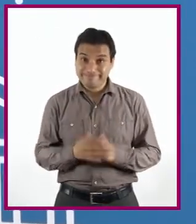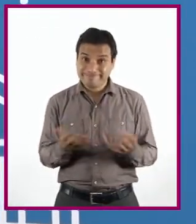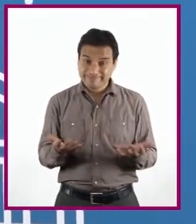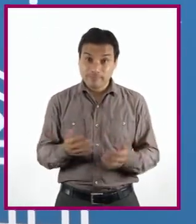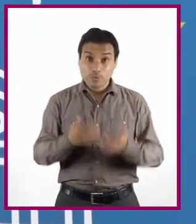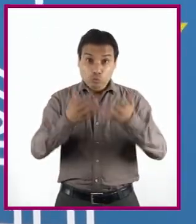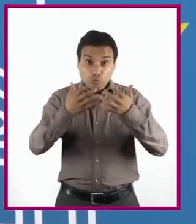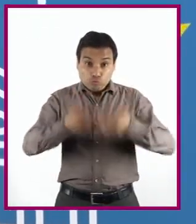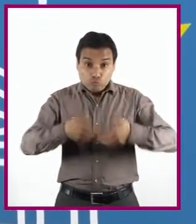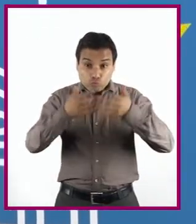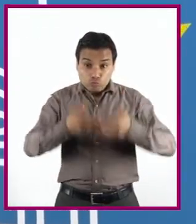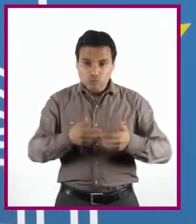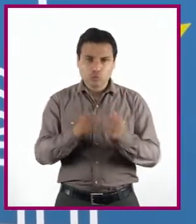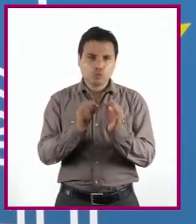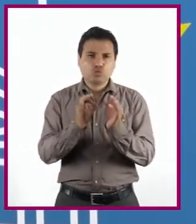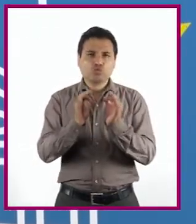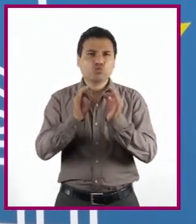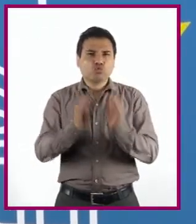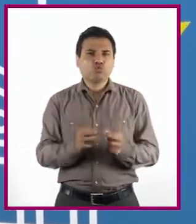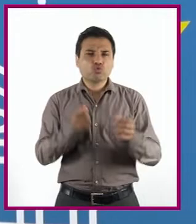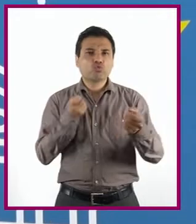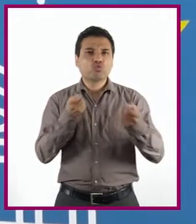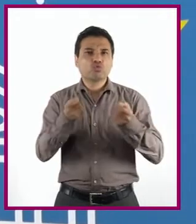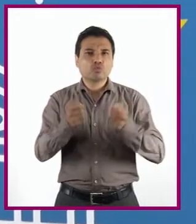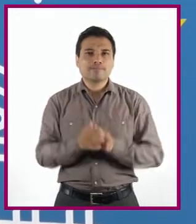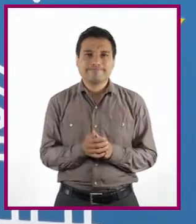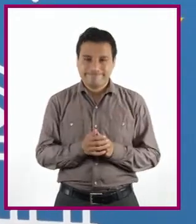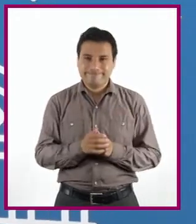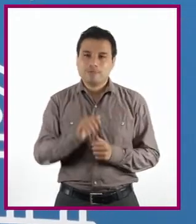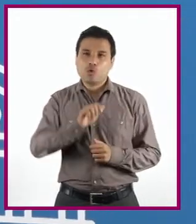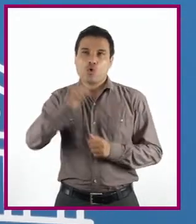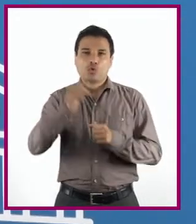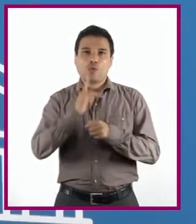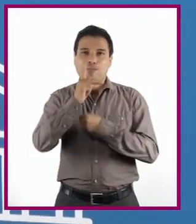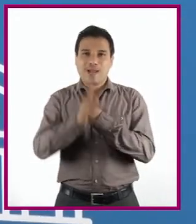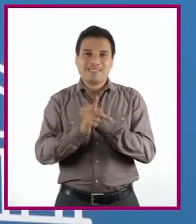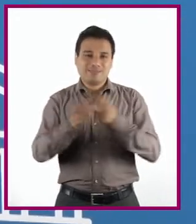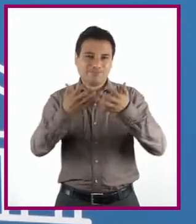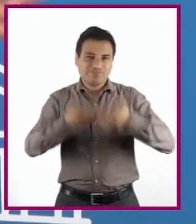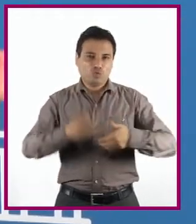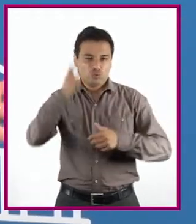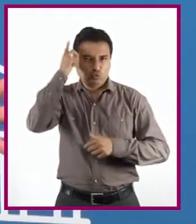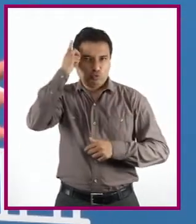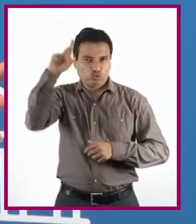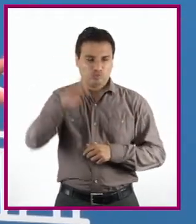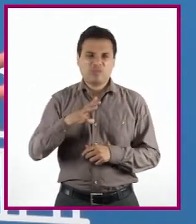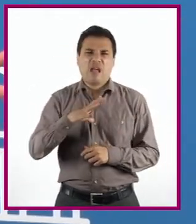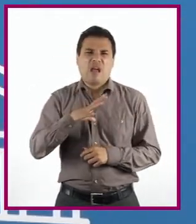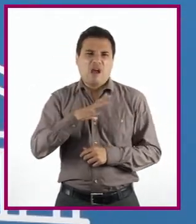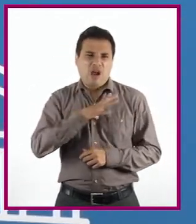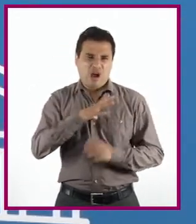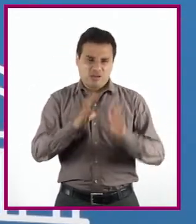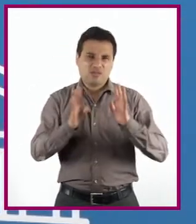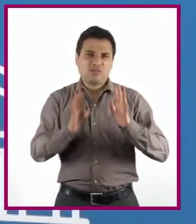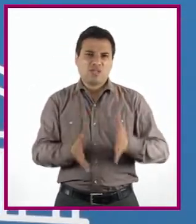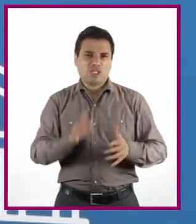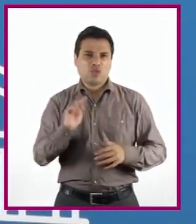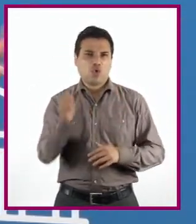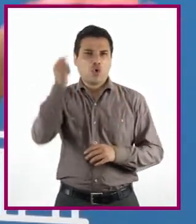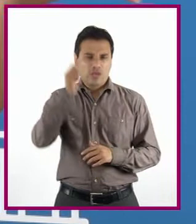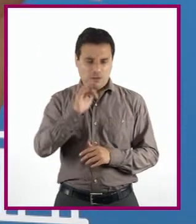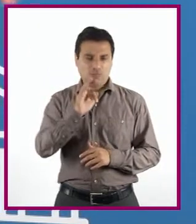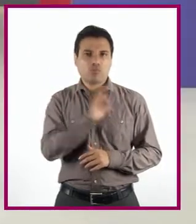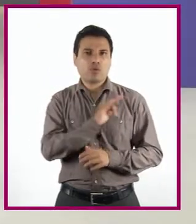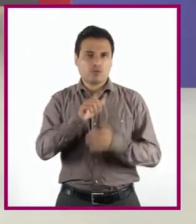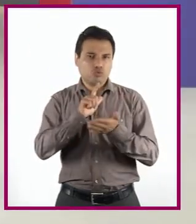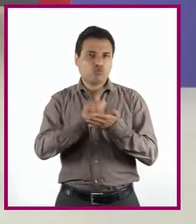es concesionada y controlada por empresas extranjeras que cuentan con un gran desarrollo tecnológico y